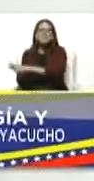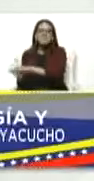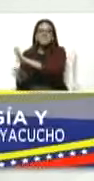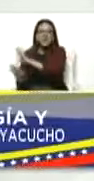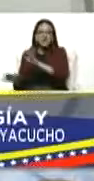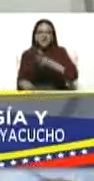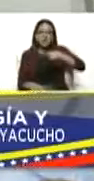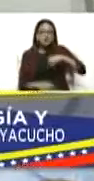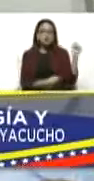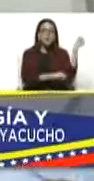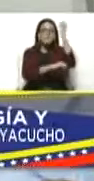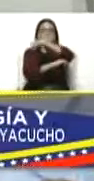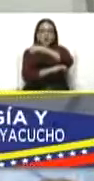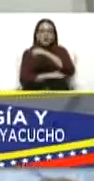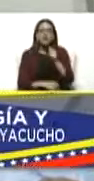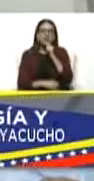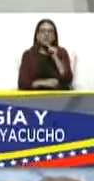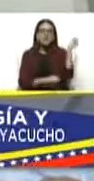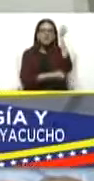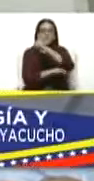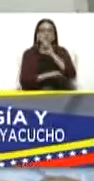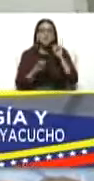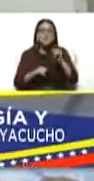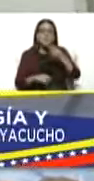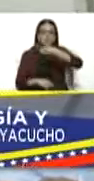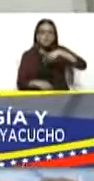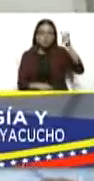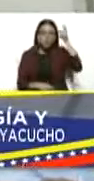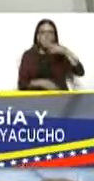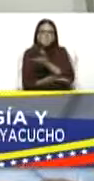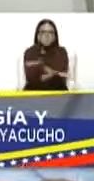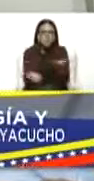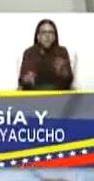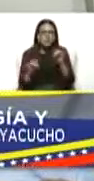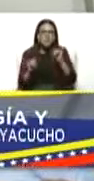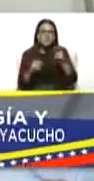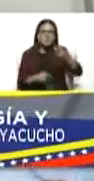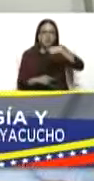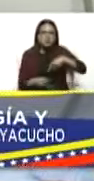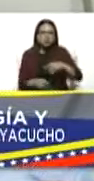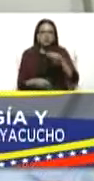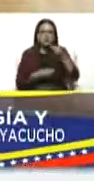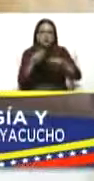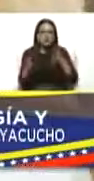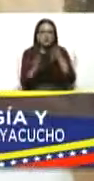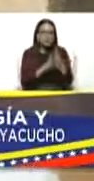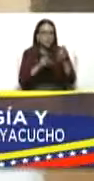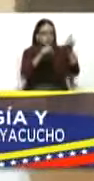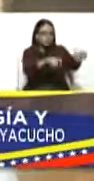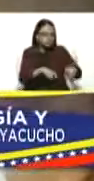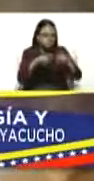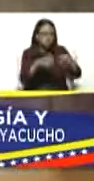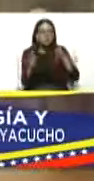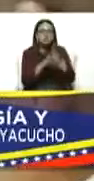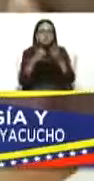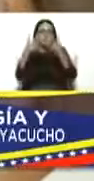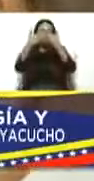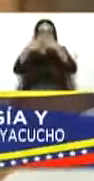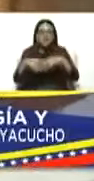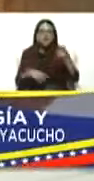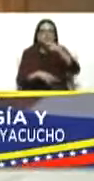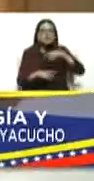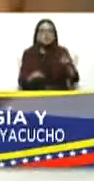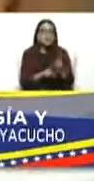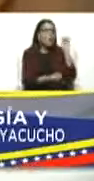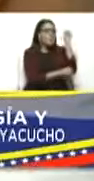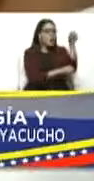pueblo. Venceremos las sanciones en la salud, en la industria, en la agricultura, en todo. Estamos venciendo las sanciones,